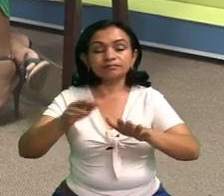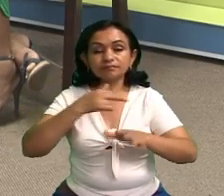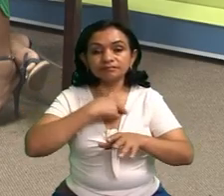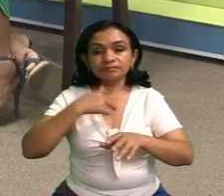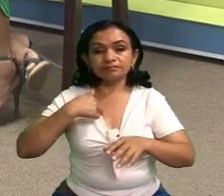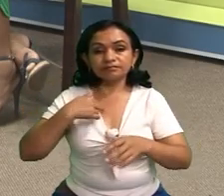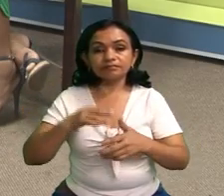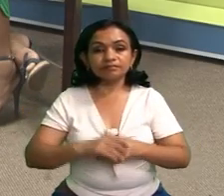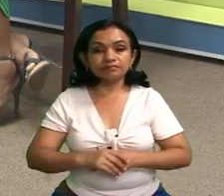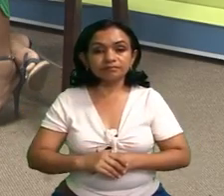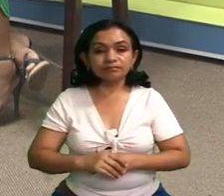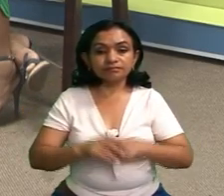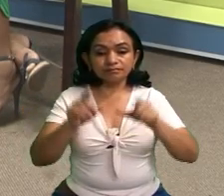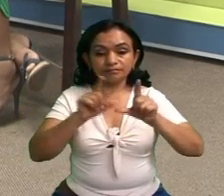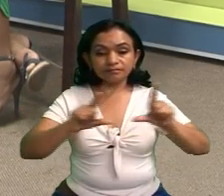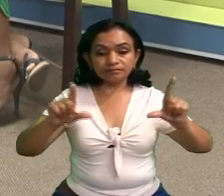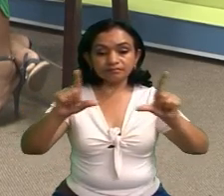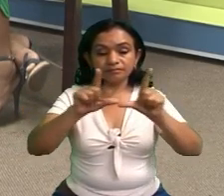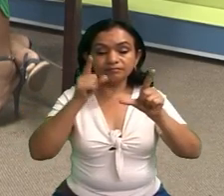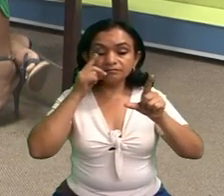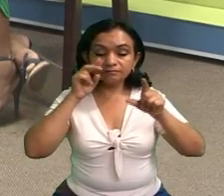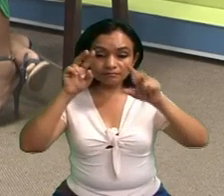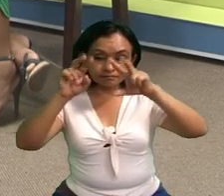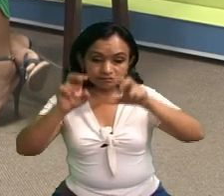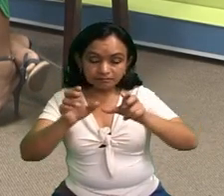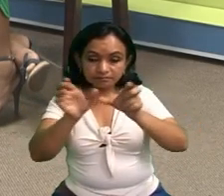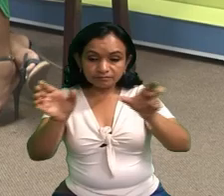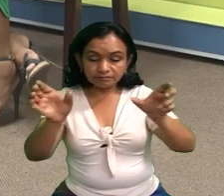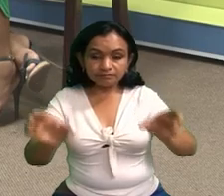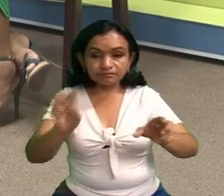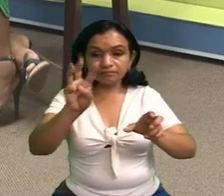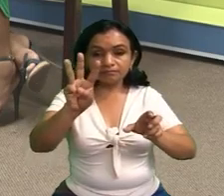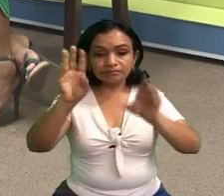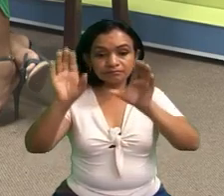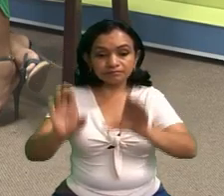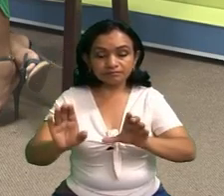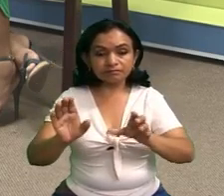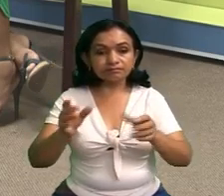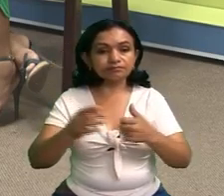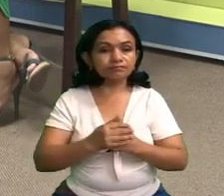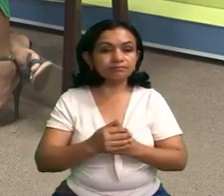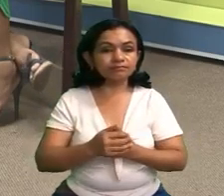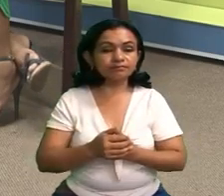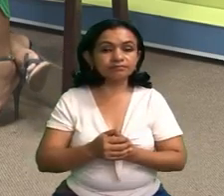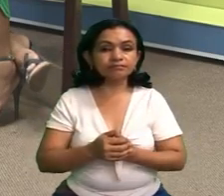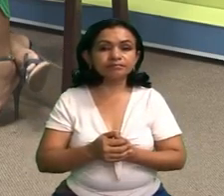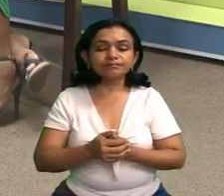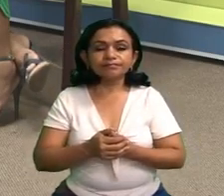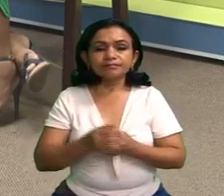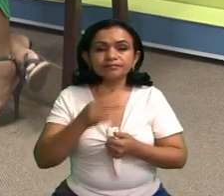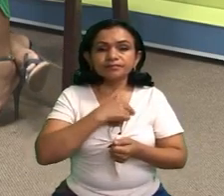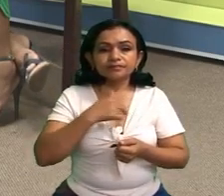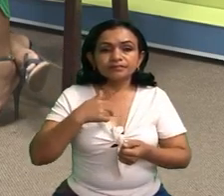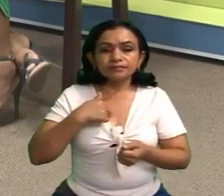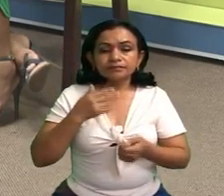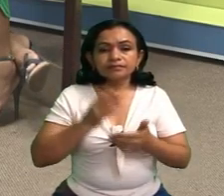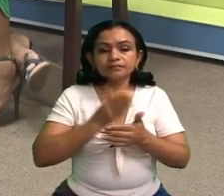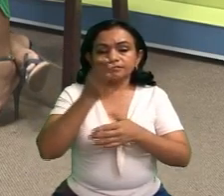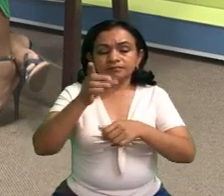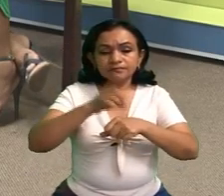Está una área de clasificación que atiende hasta las 3 de la tarde, pero siempre queda un turno. En el caso de este padecimiento serían las consultas externas.